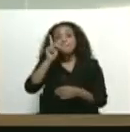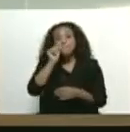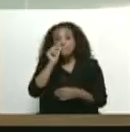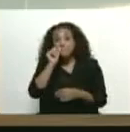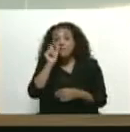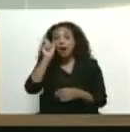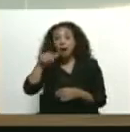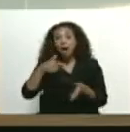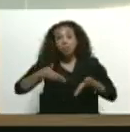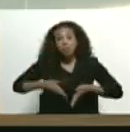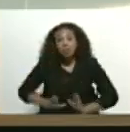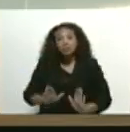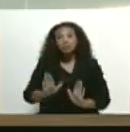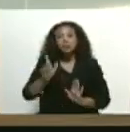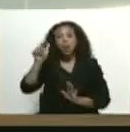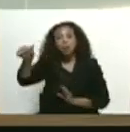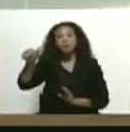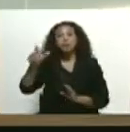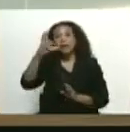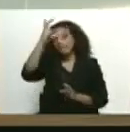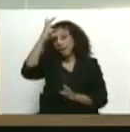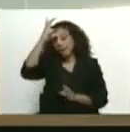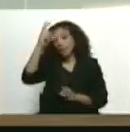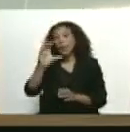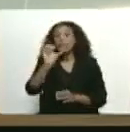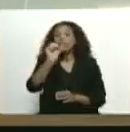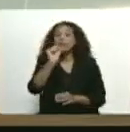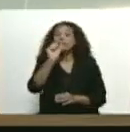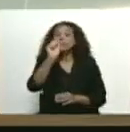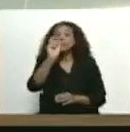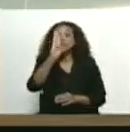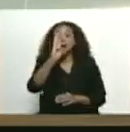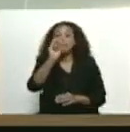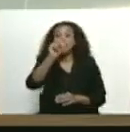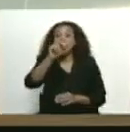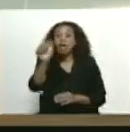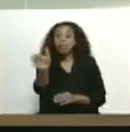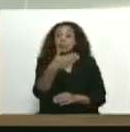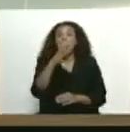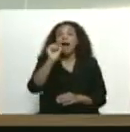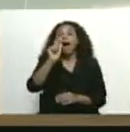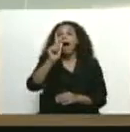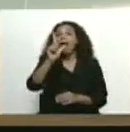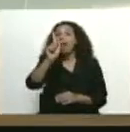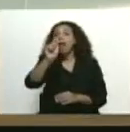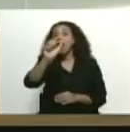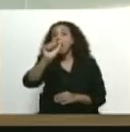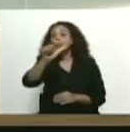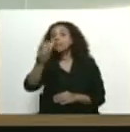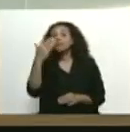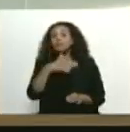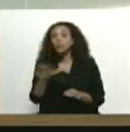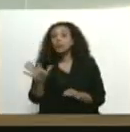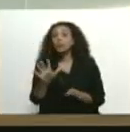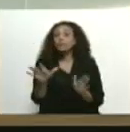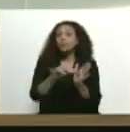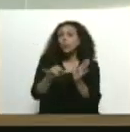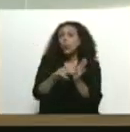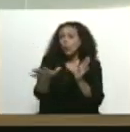allá en Sabana Alta, ¿ah? Cerca de Píritu, entre Píritu y